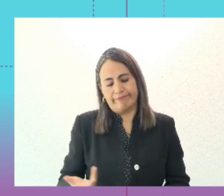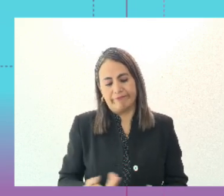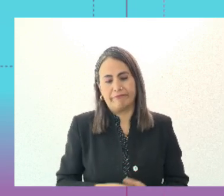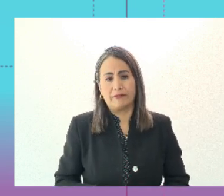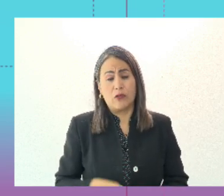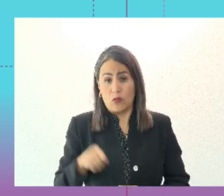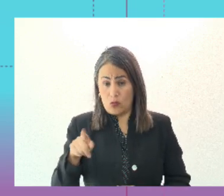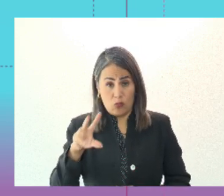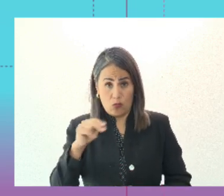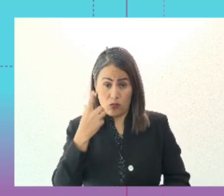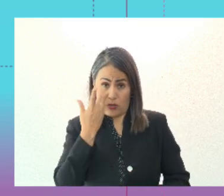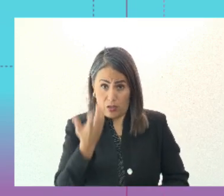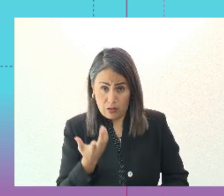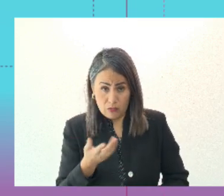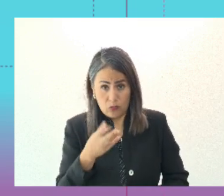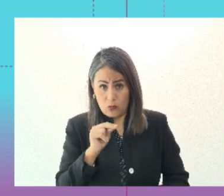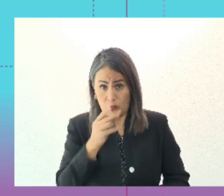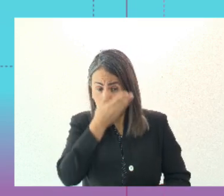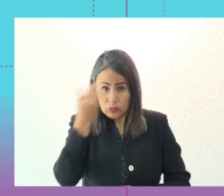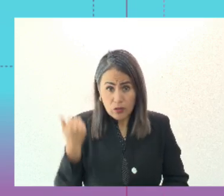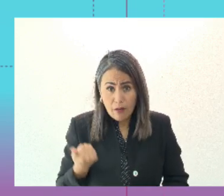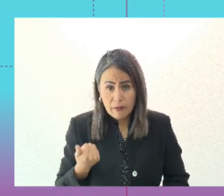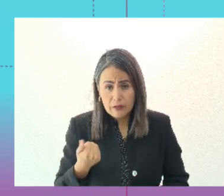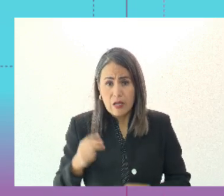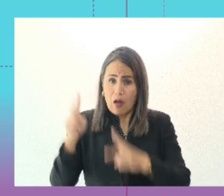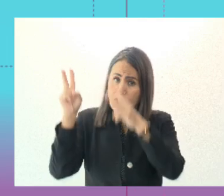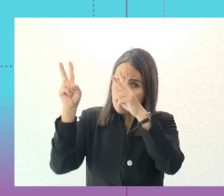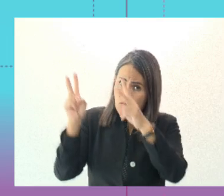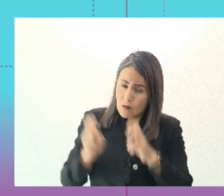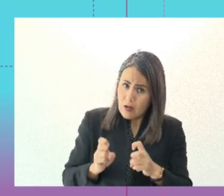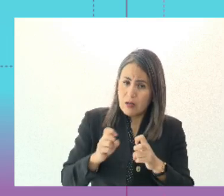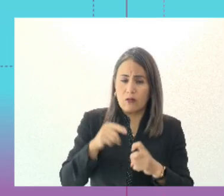¿quieres, tú quieres saber? Ahí está tu videíto. O sea, bájalo de tu teléfono.